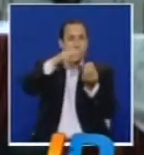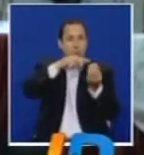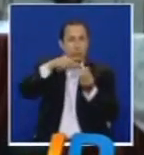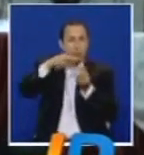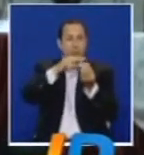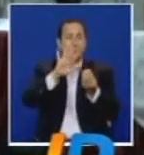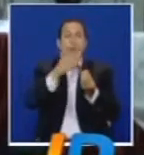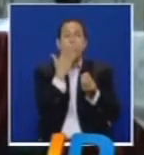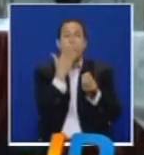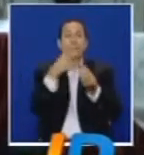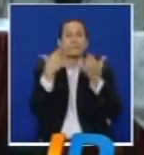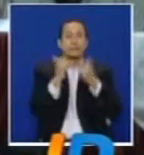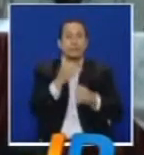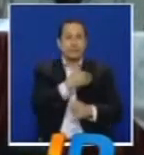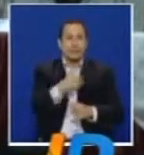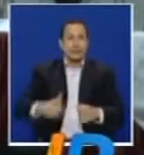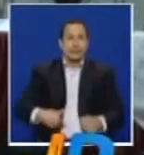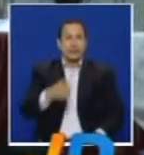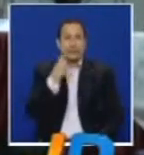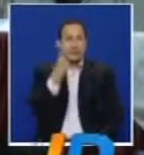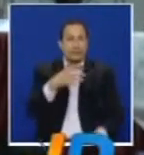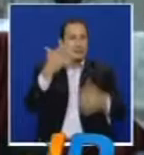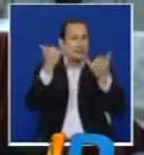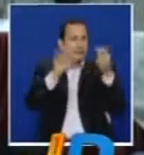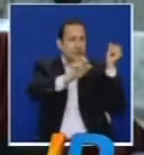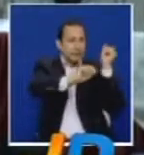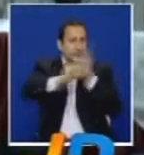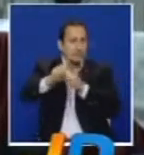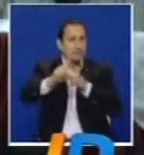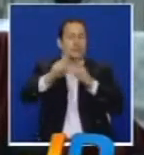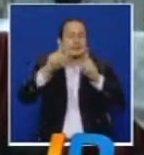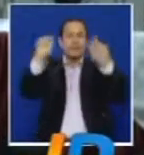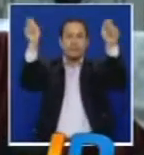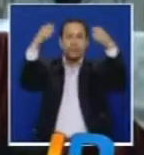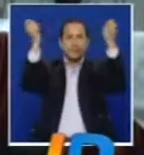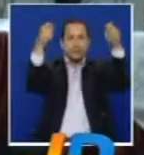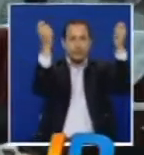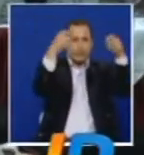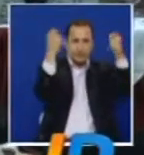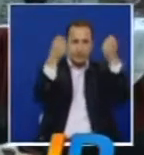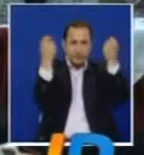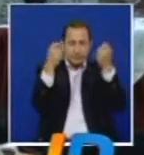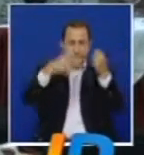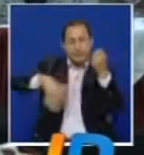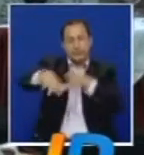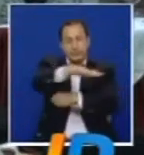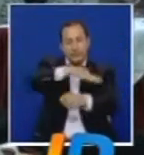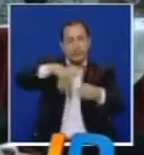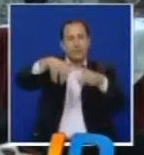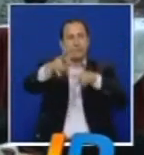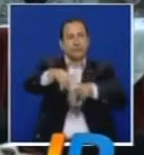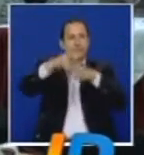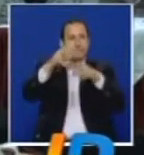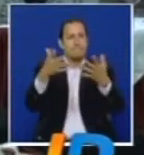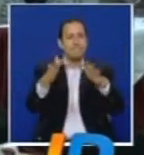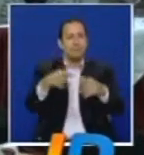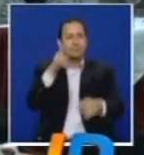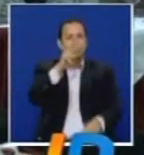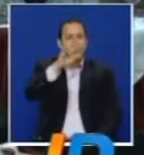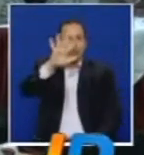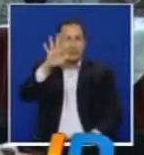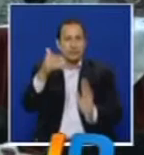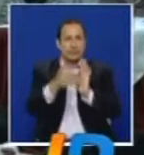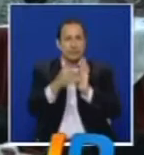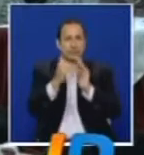manifestó que están dadas las condiciones para una gran convocatoria al Pacto Nacional por el Sector Agrario. Me decían que entre 25.000 y 30.000